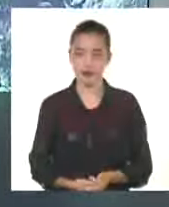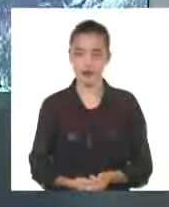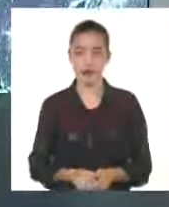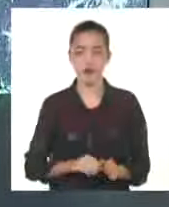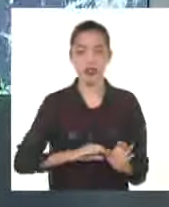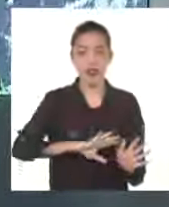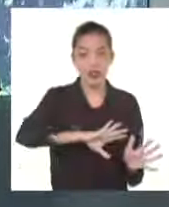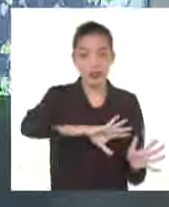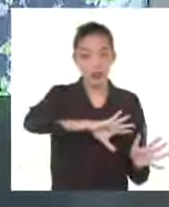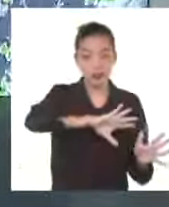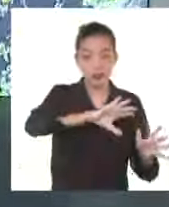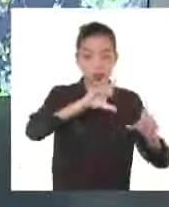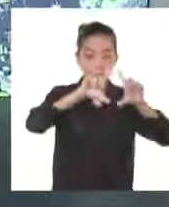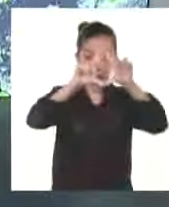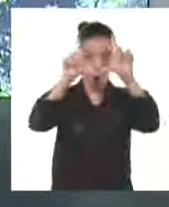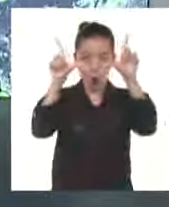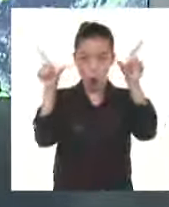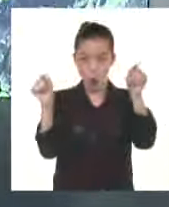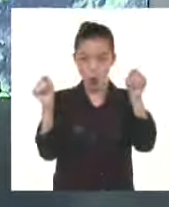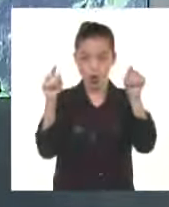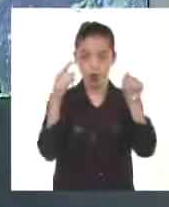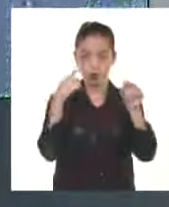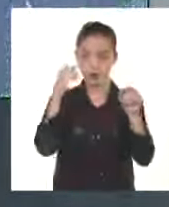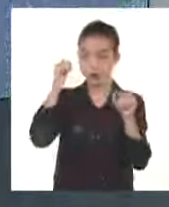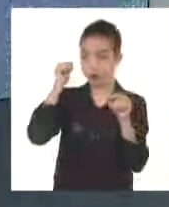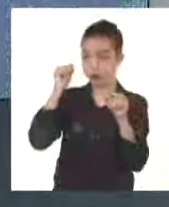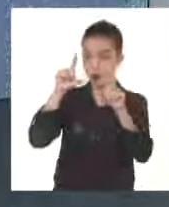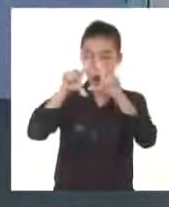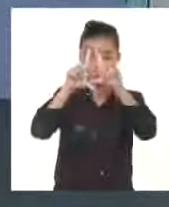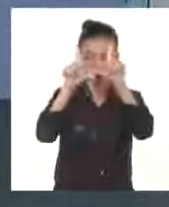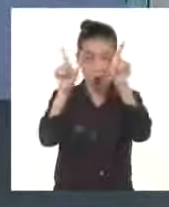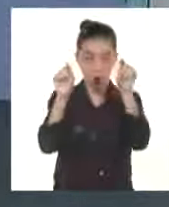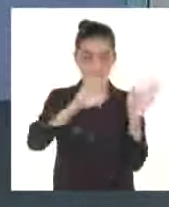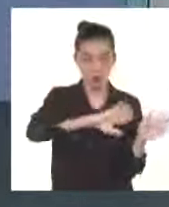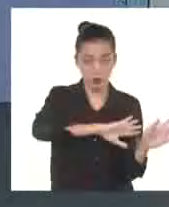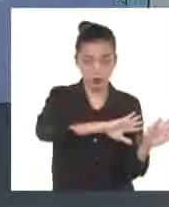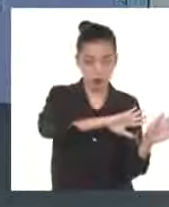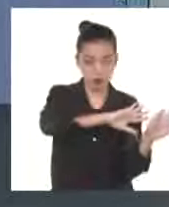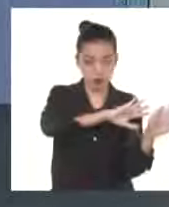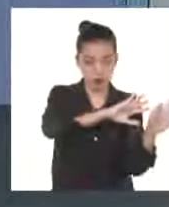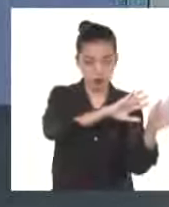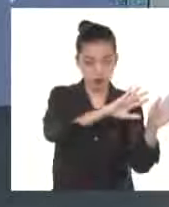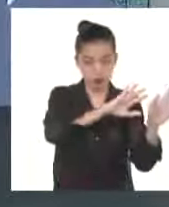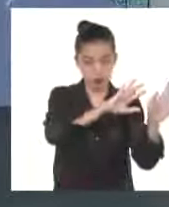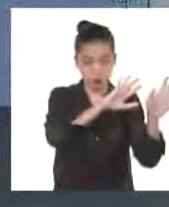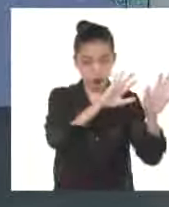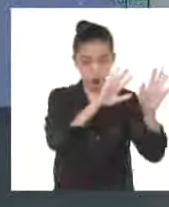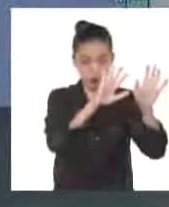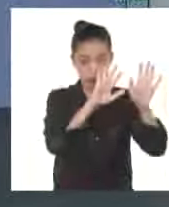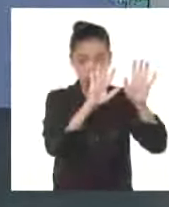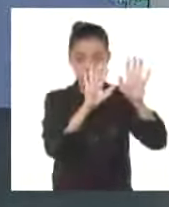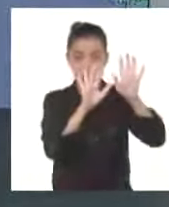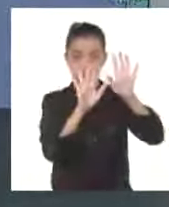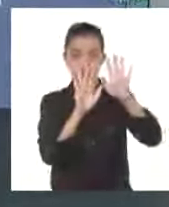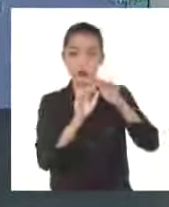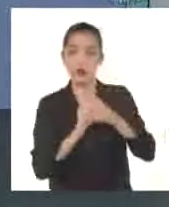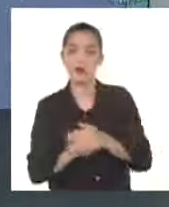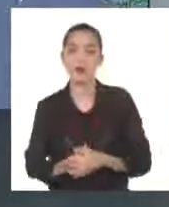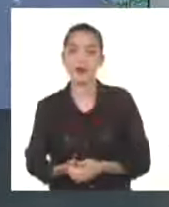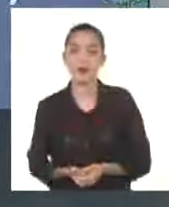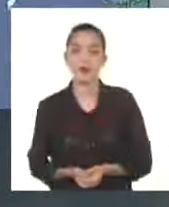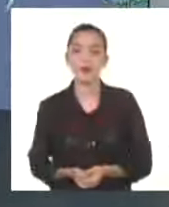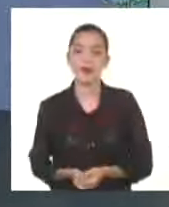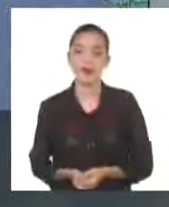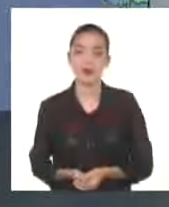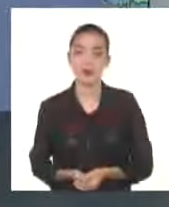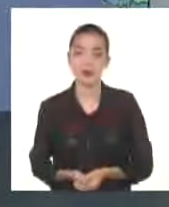un sistema que se ubica en la porción más hacia el oeste del Golfo de México, todavía en formación, tiene vientos máximos sostenidos de 55 kilómetros por